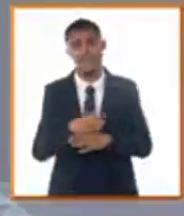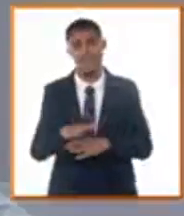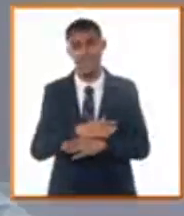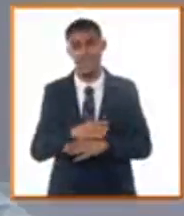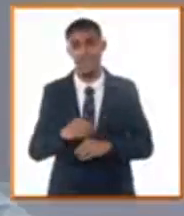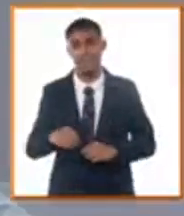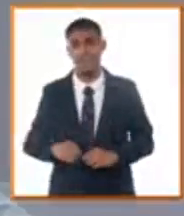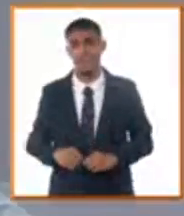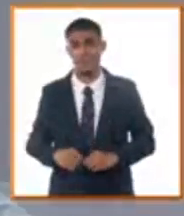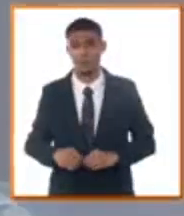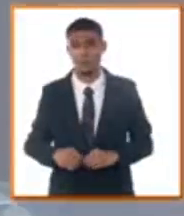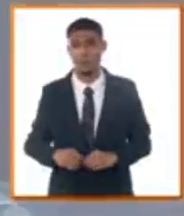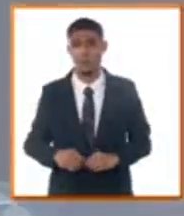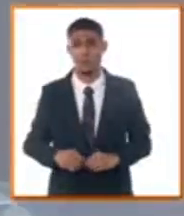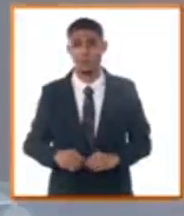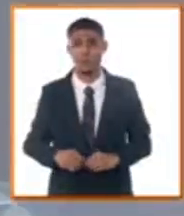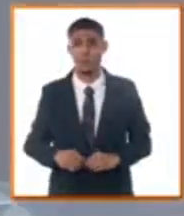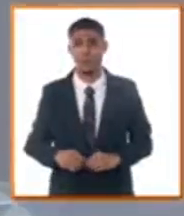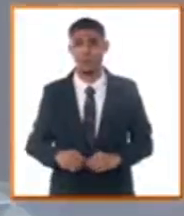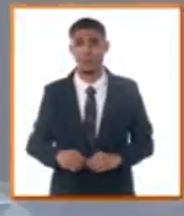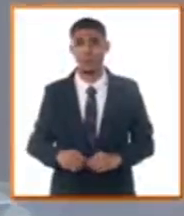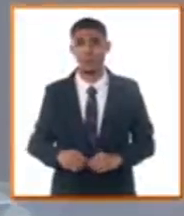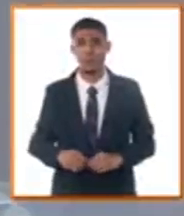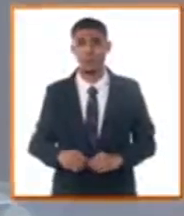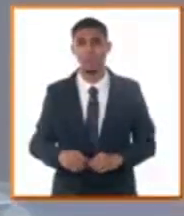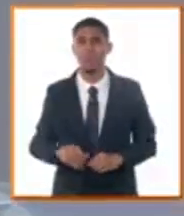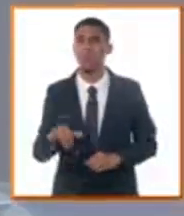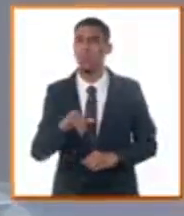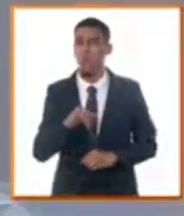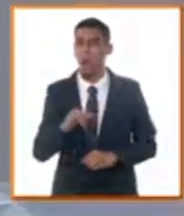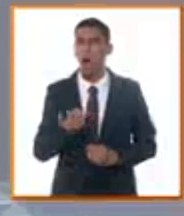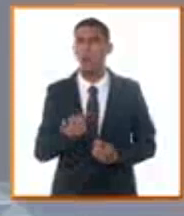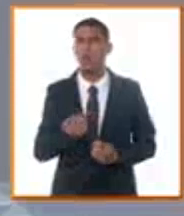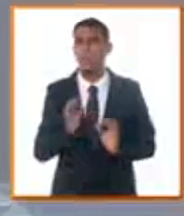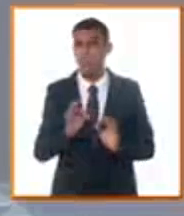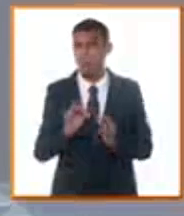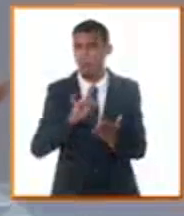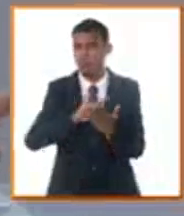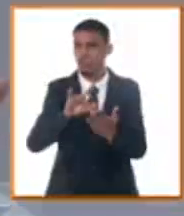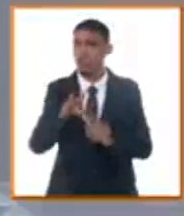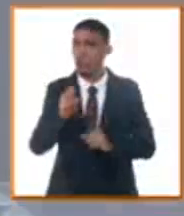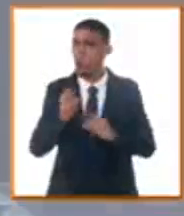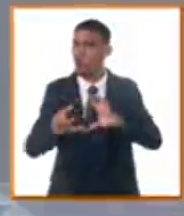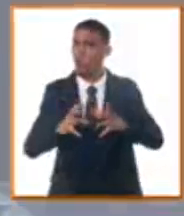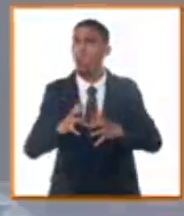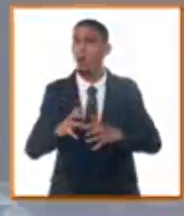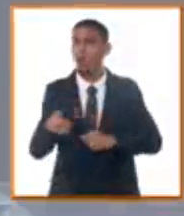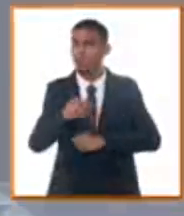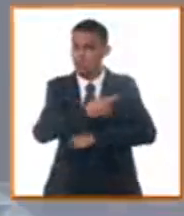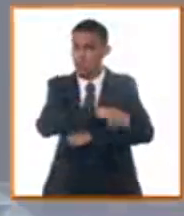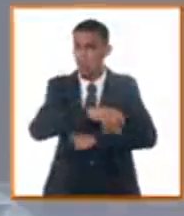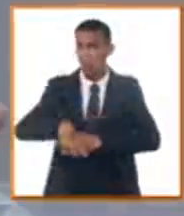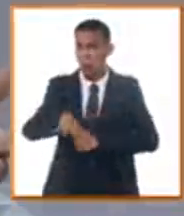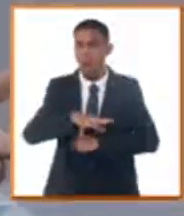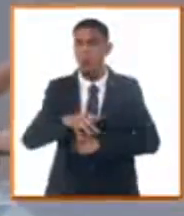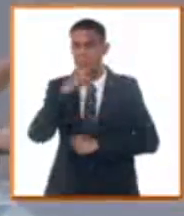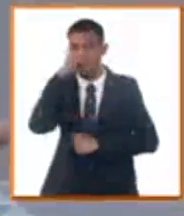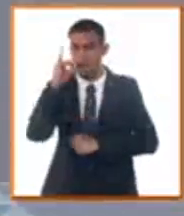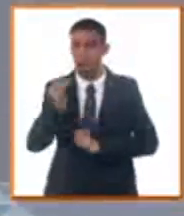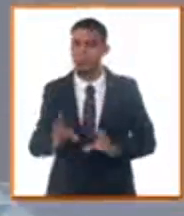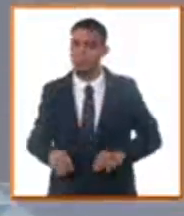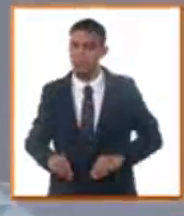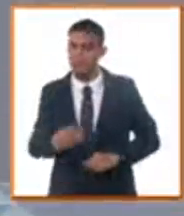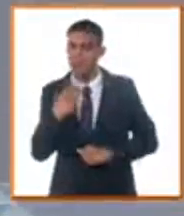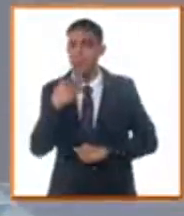material también nos da la medida que la población acepta esta